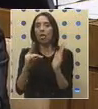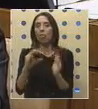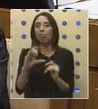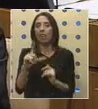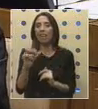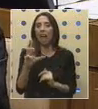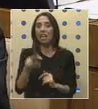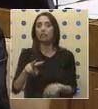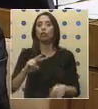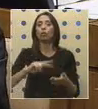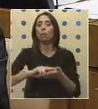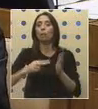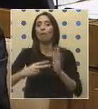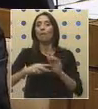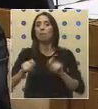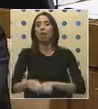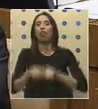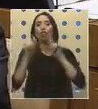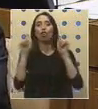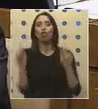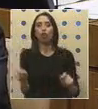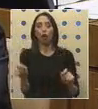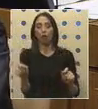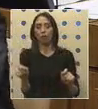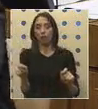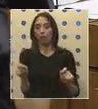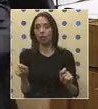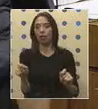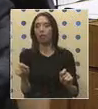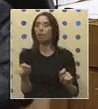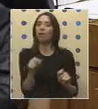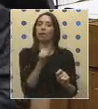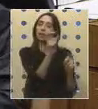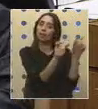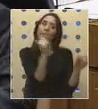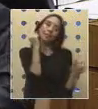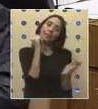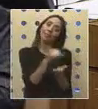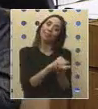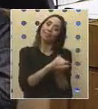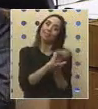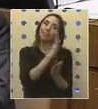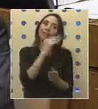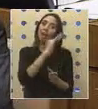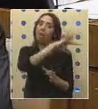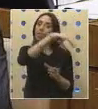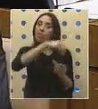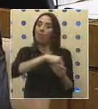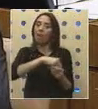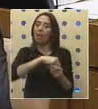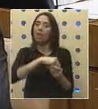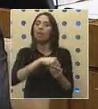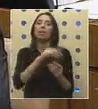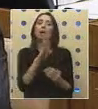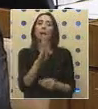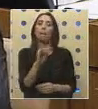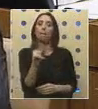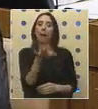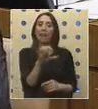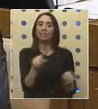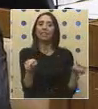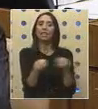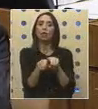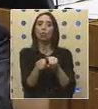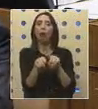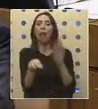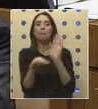problema es doble, porque al no estar consideradas en esto y al tener una base que se declara igual al mínimo pero un real que